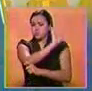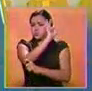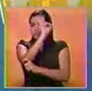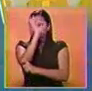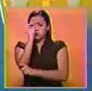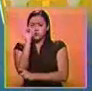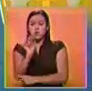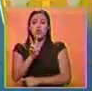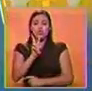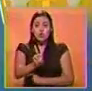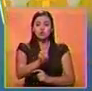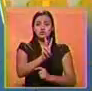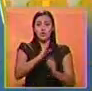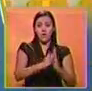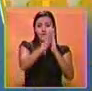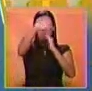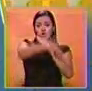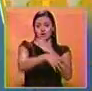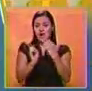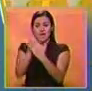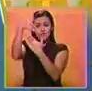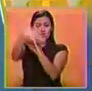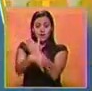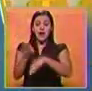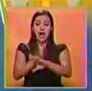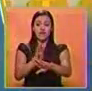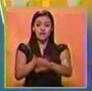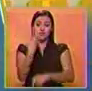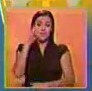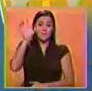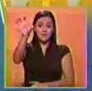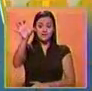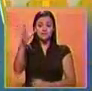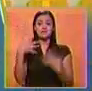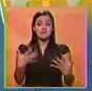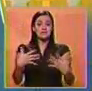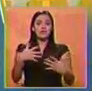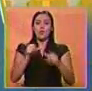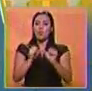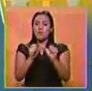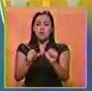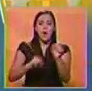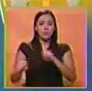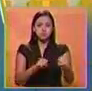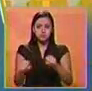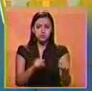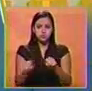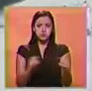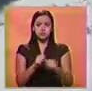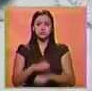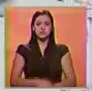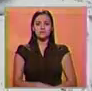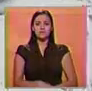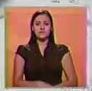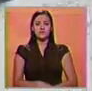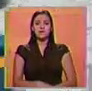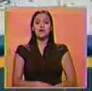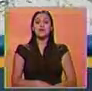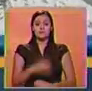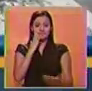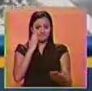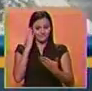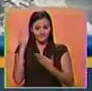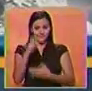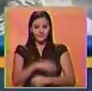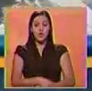influencia de los 2 volcanes que tienen alerta al país debido a su continua actividad sísmica y piroclástica. En el Cauca, el Nevado del